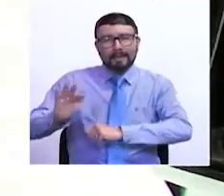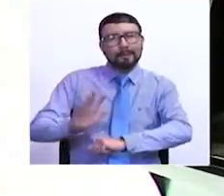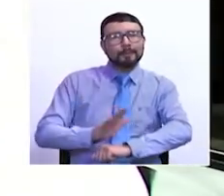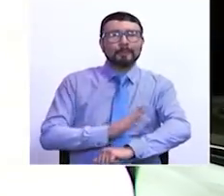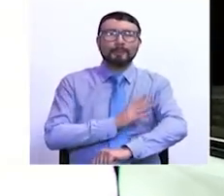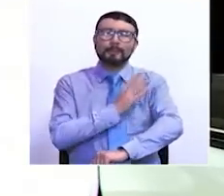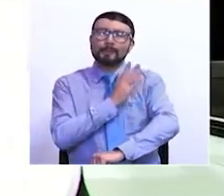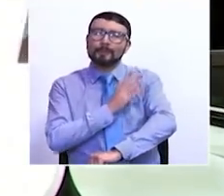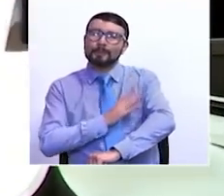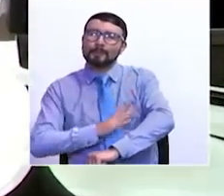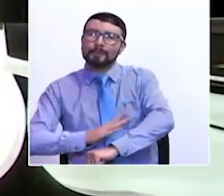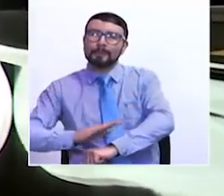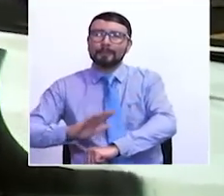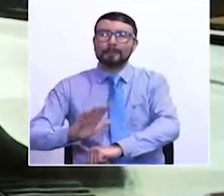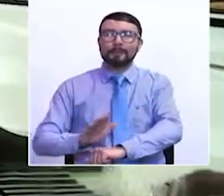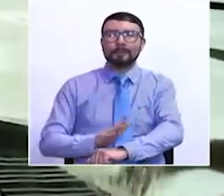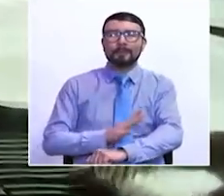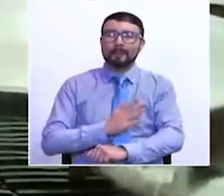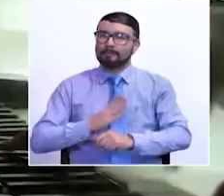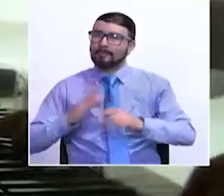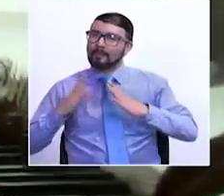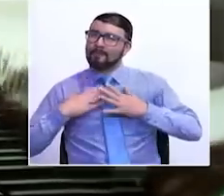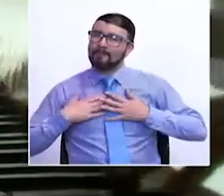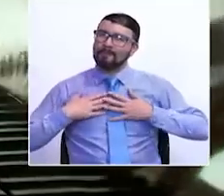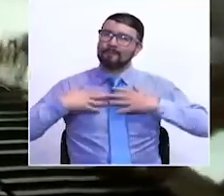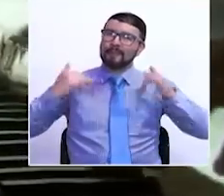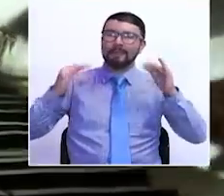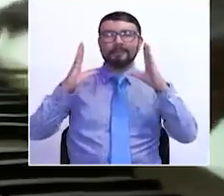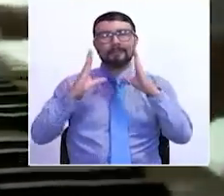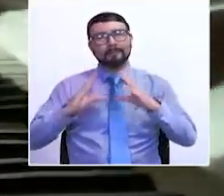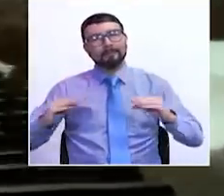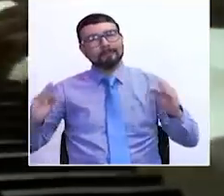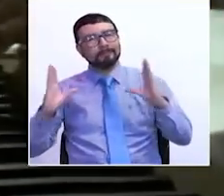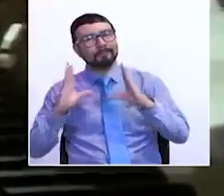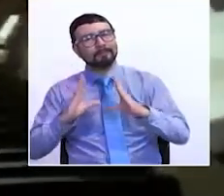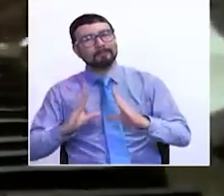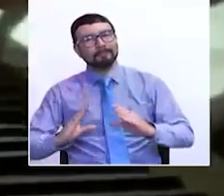cantar. Feliz Navidad.